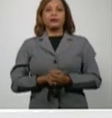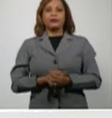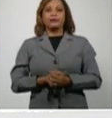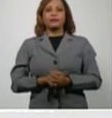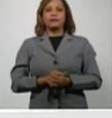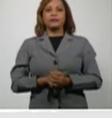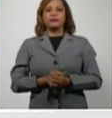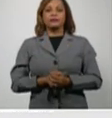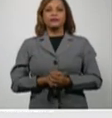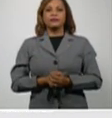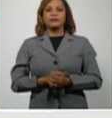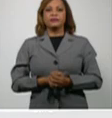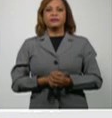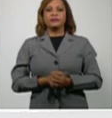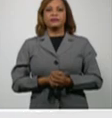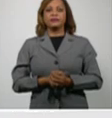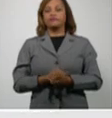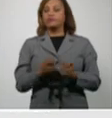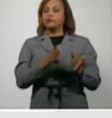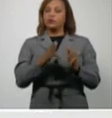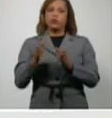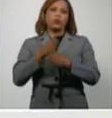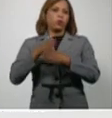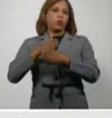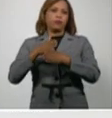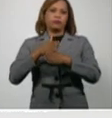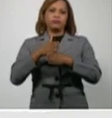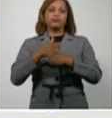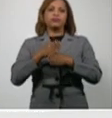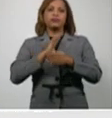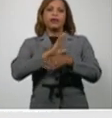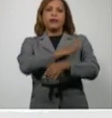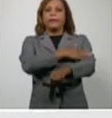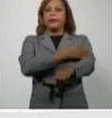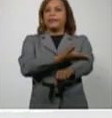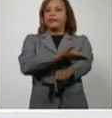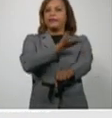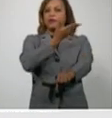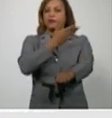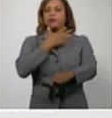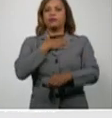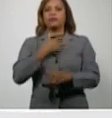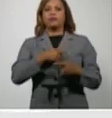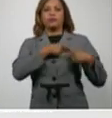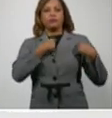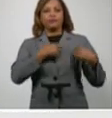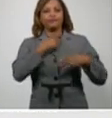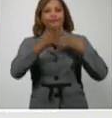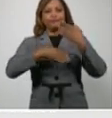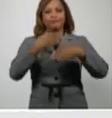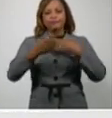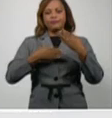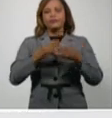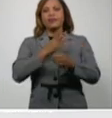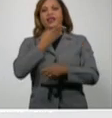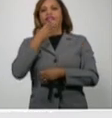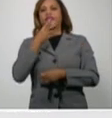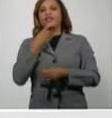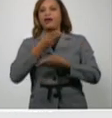enfermedad y para otras también. Hipertensión arterial, cardiopatía, diabetes